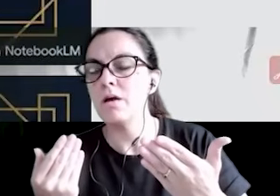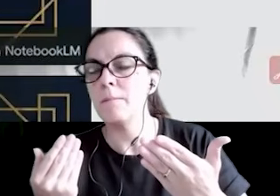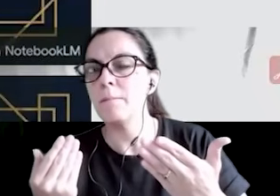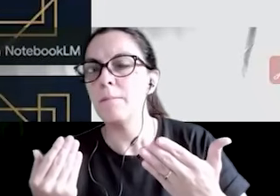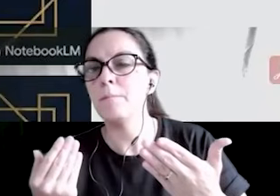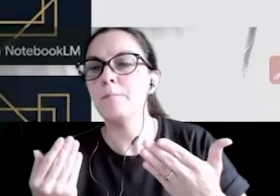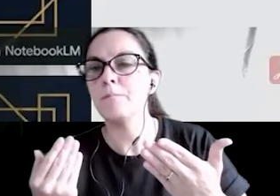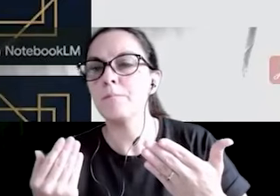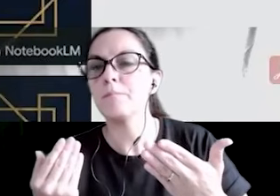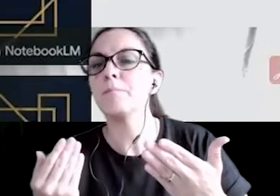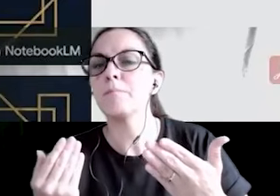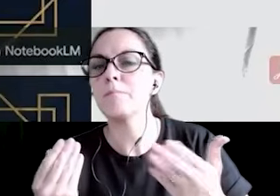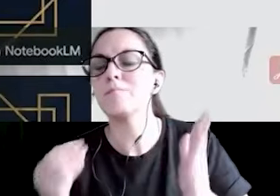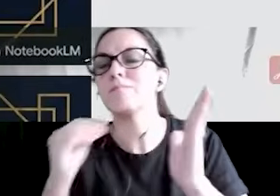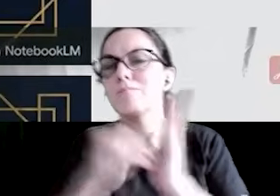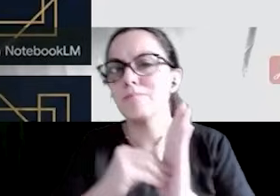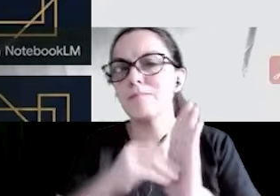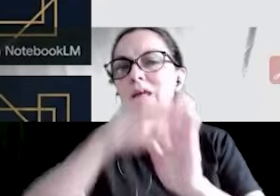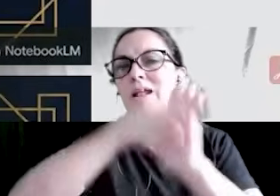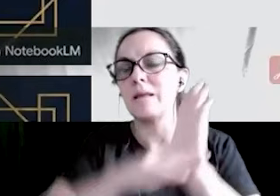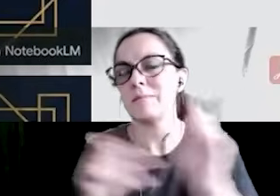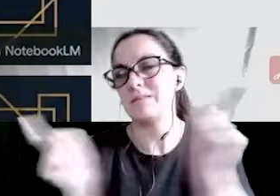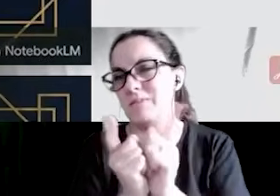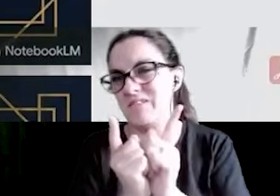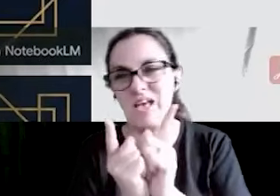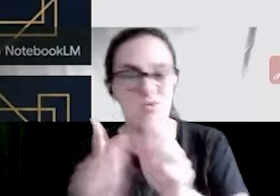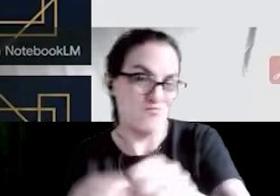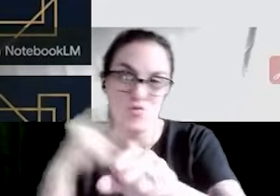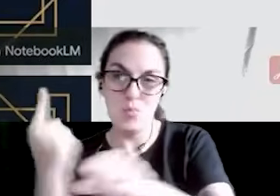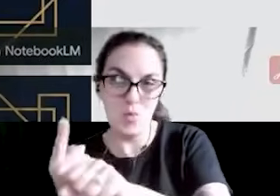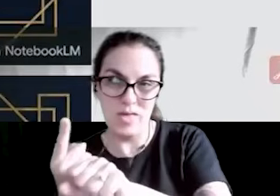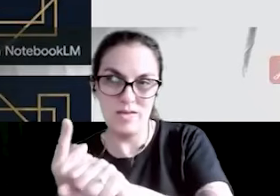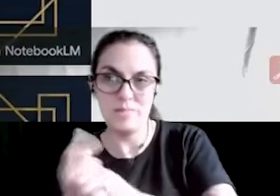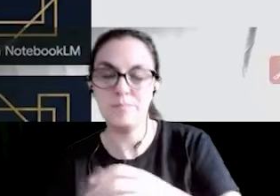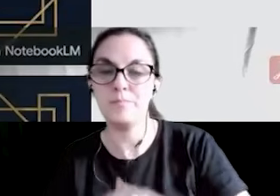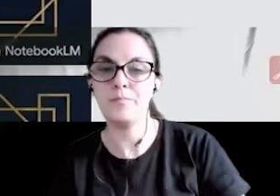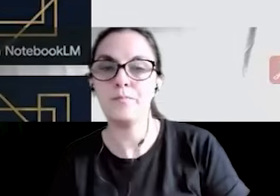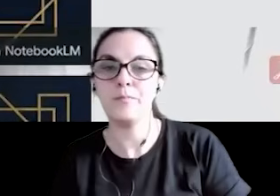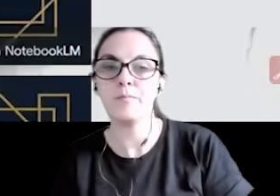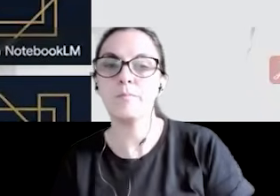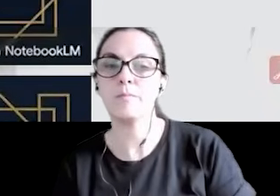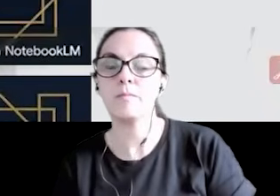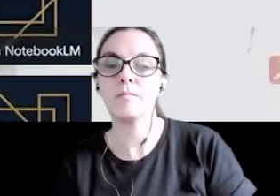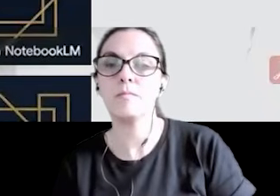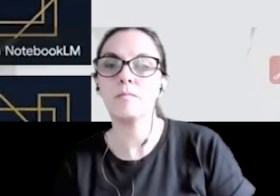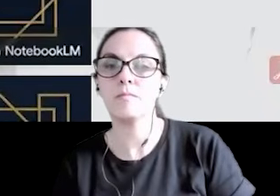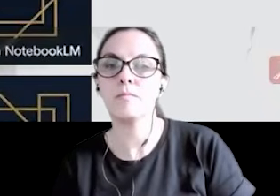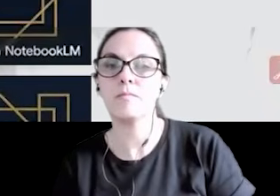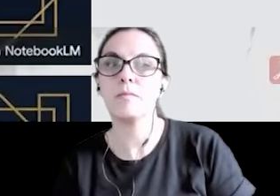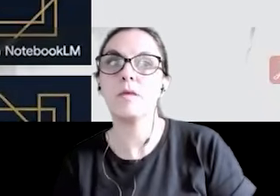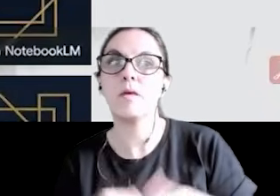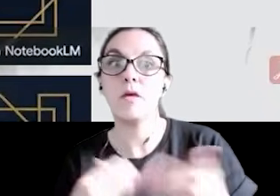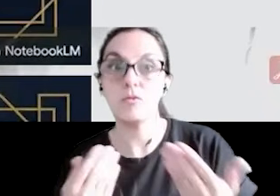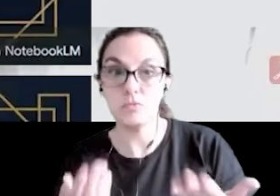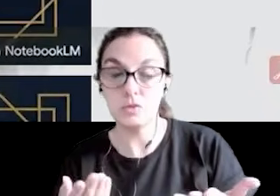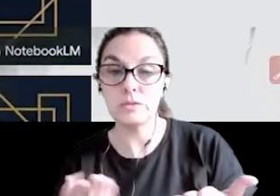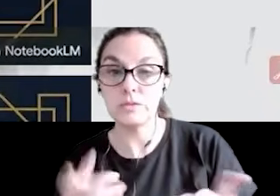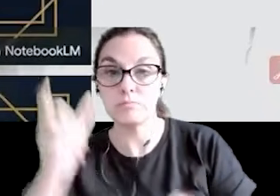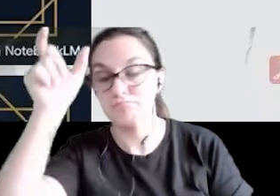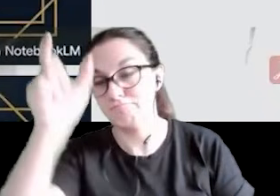de que estén dentro del régimen simplificado. Con esto se permite que quizás un